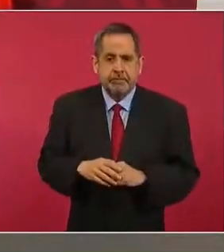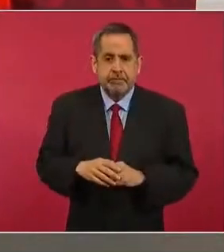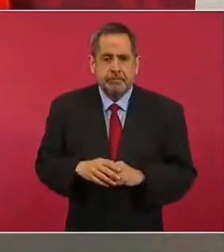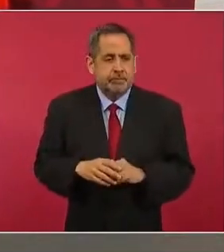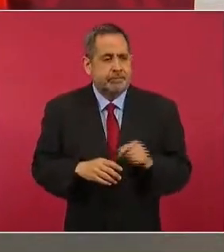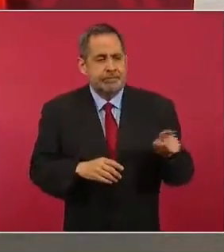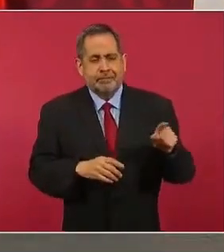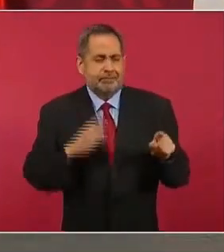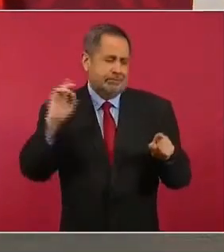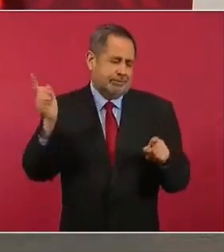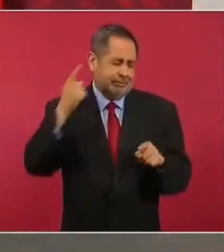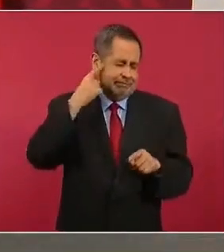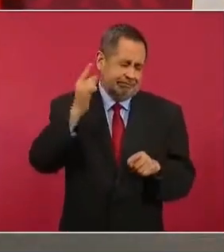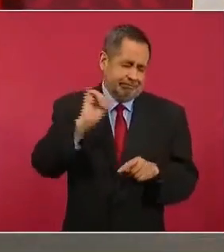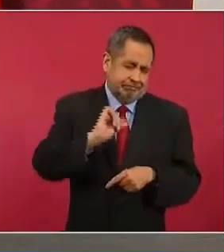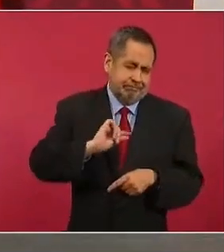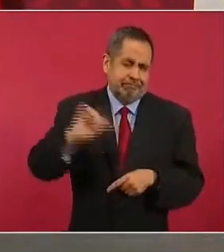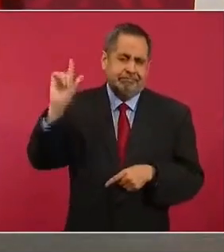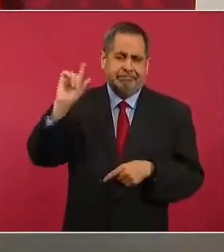de lo más famoso que hay.